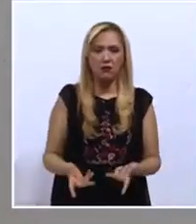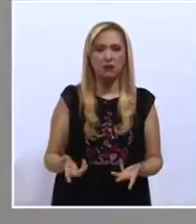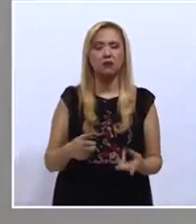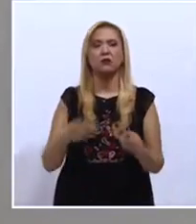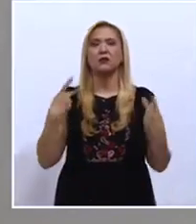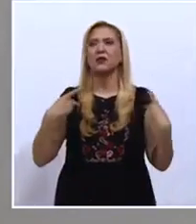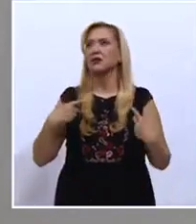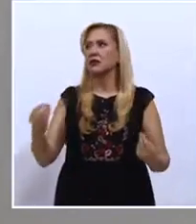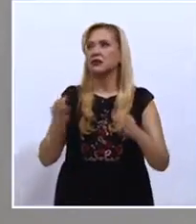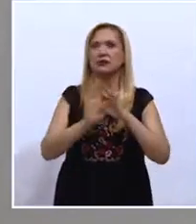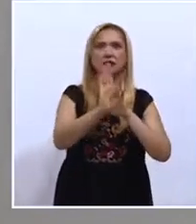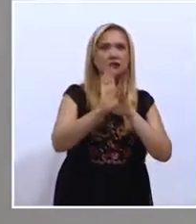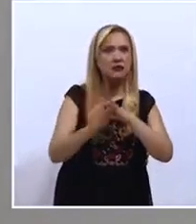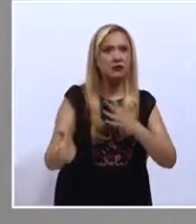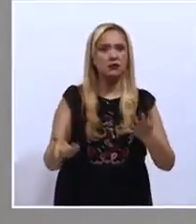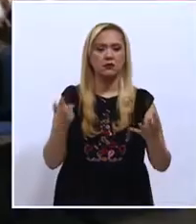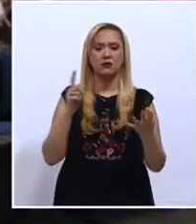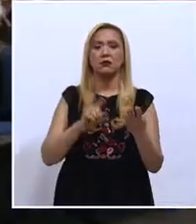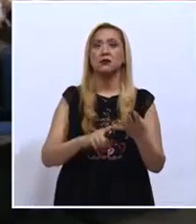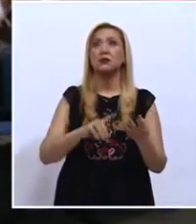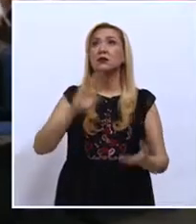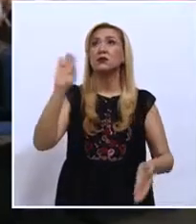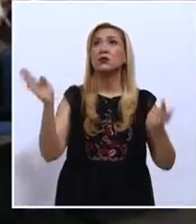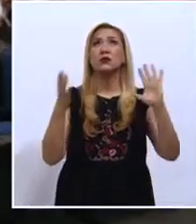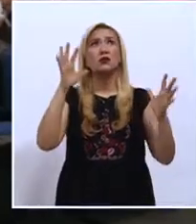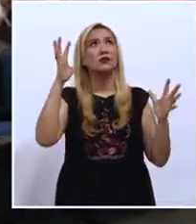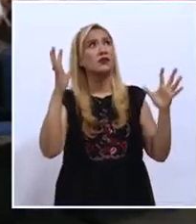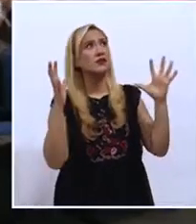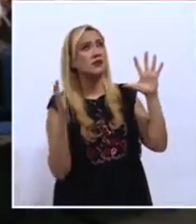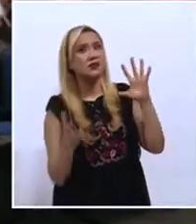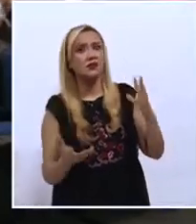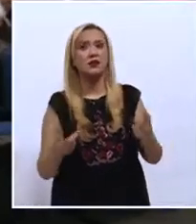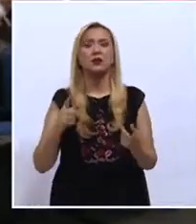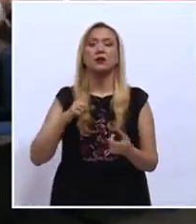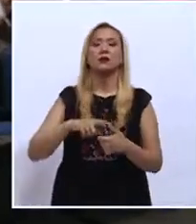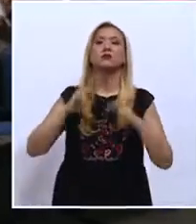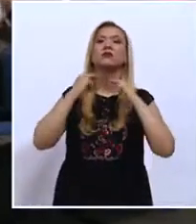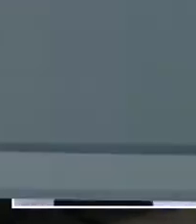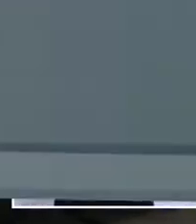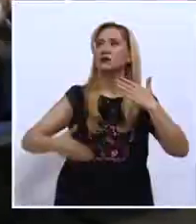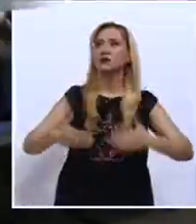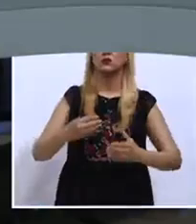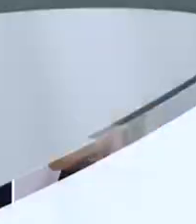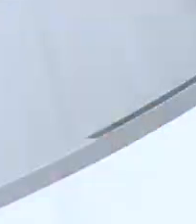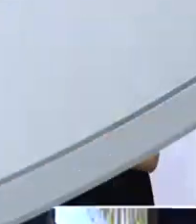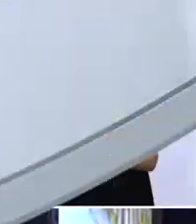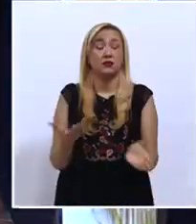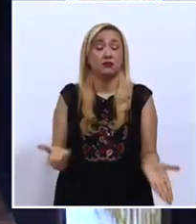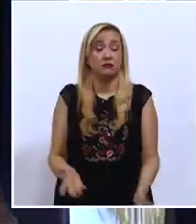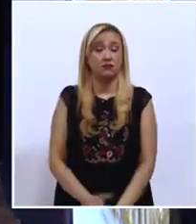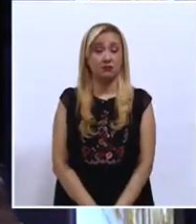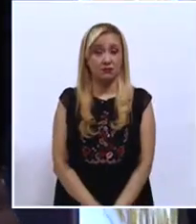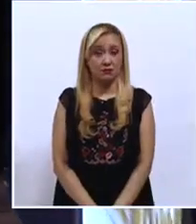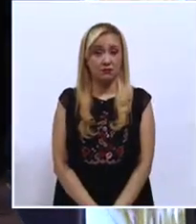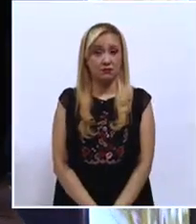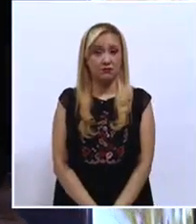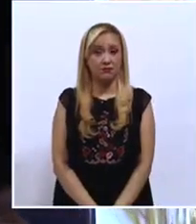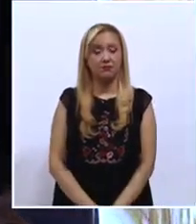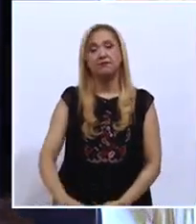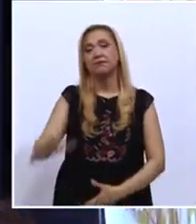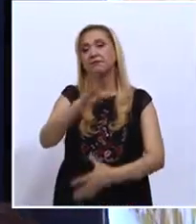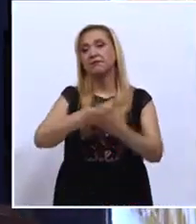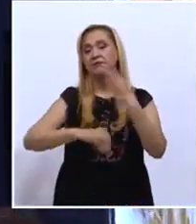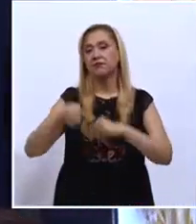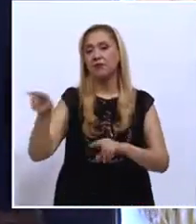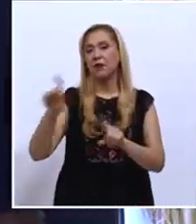climático y los problemas que está generando la inteligencia artificial. Por su parte,